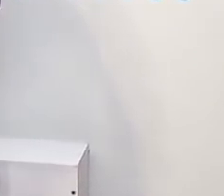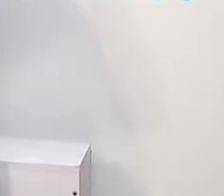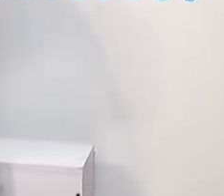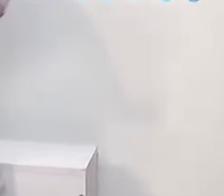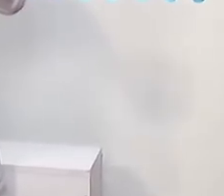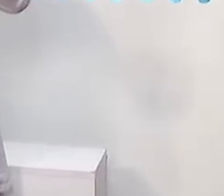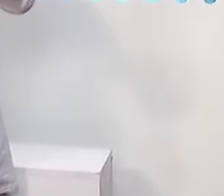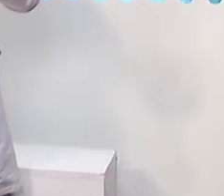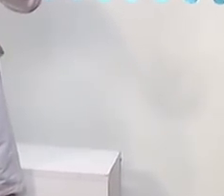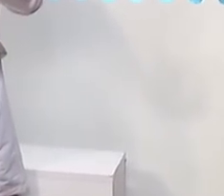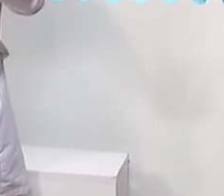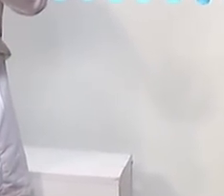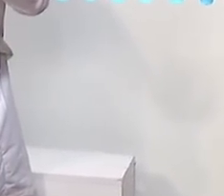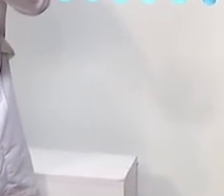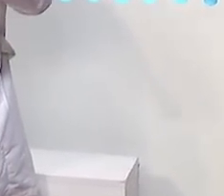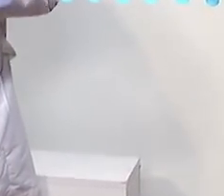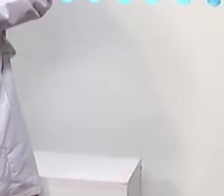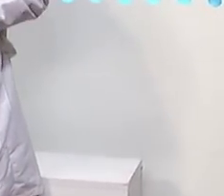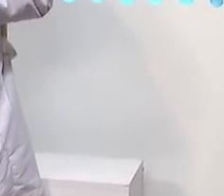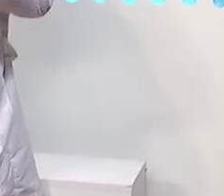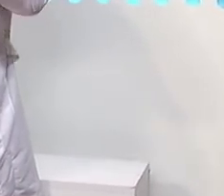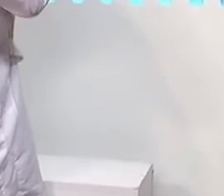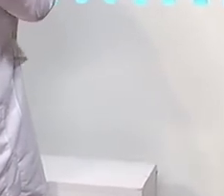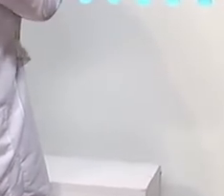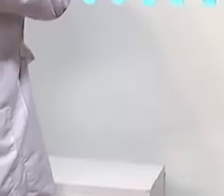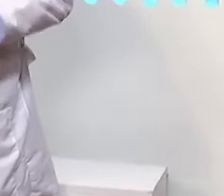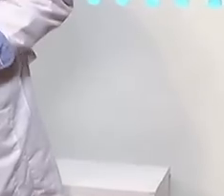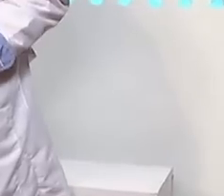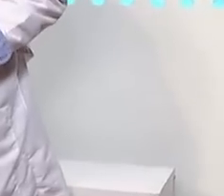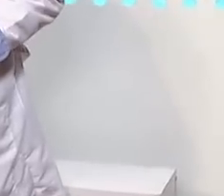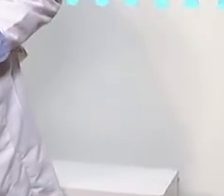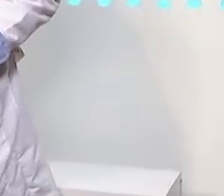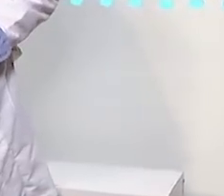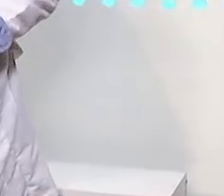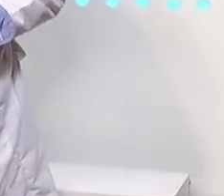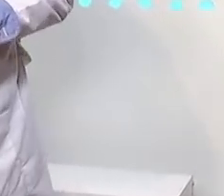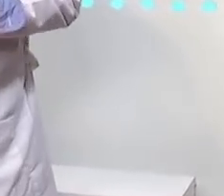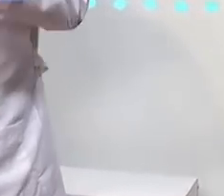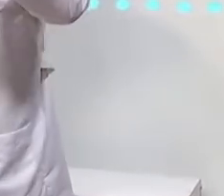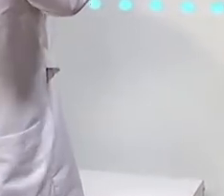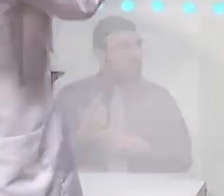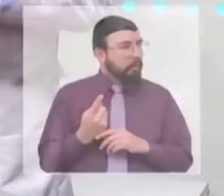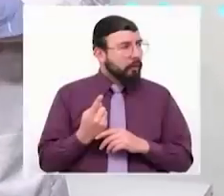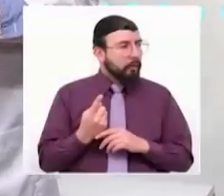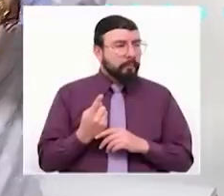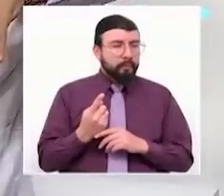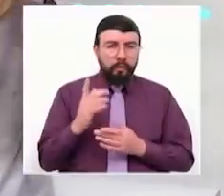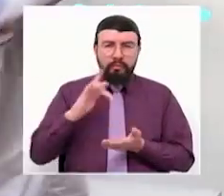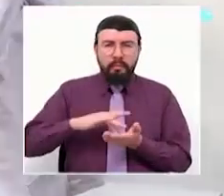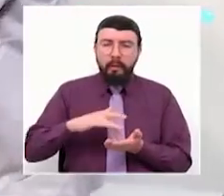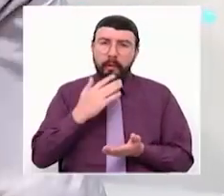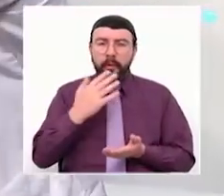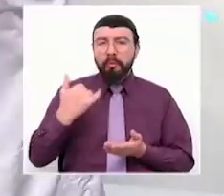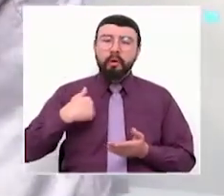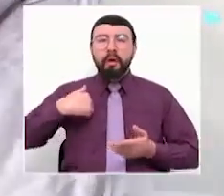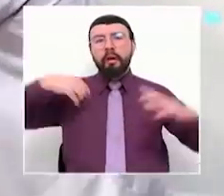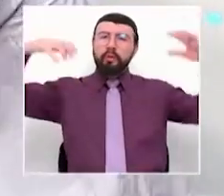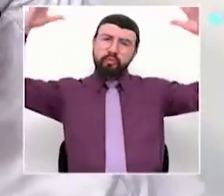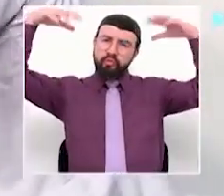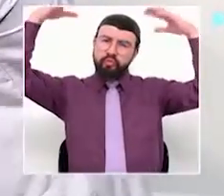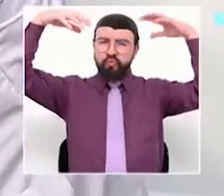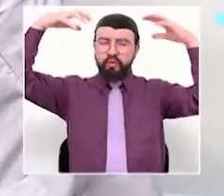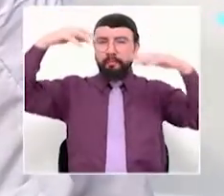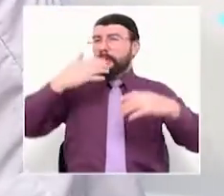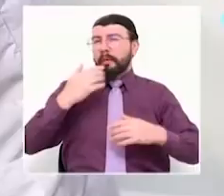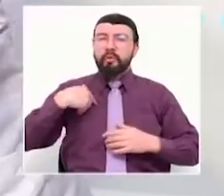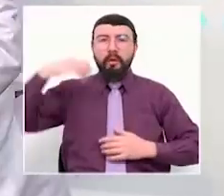Yo quiero hacerles un llamado de atención a todos ustedes. Ojo a lo que les voy a decir. Me voy a secar en la ducha. Y las